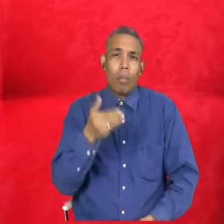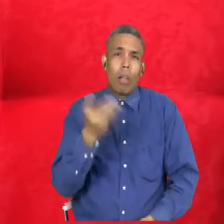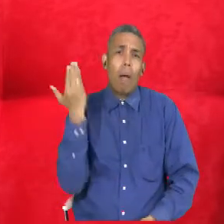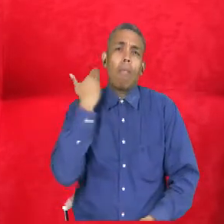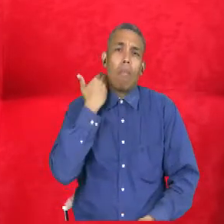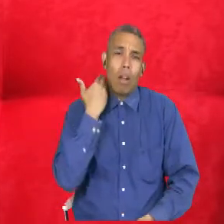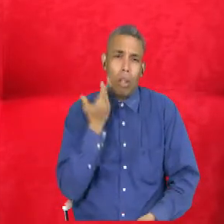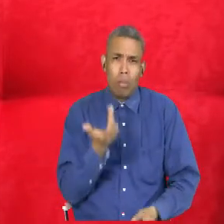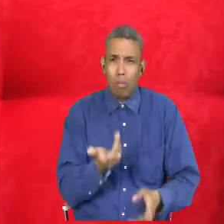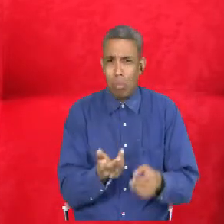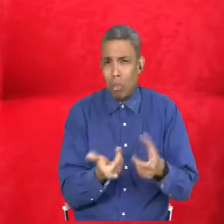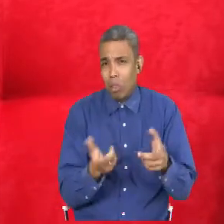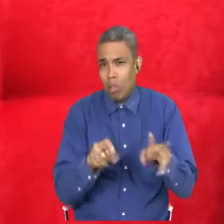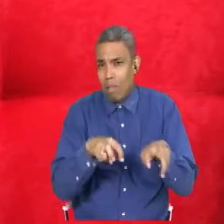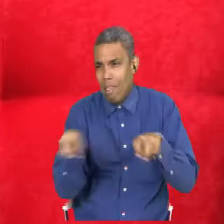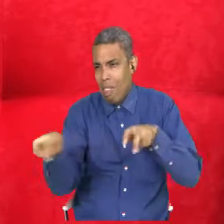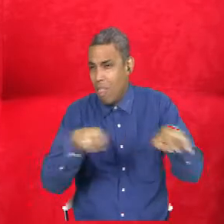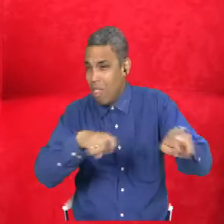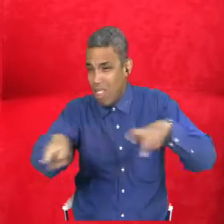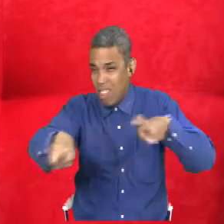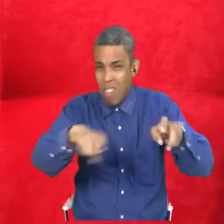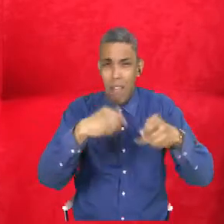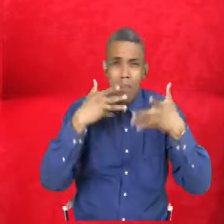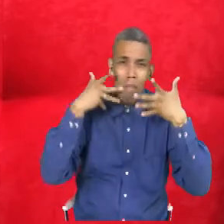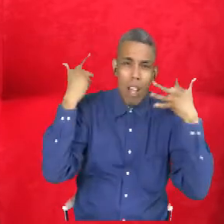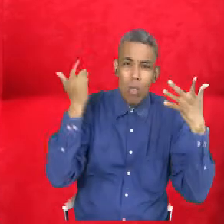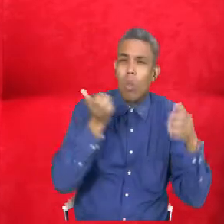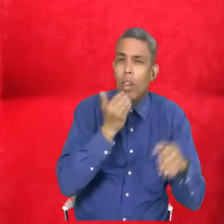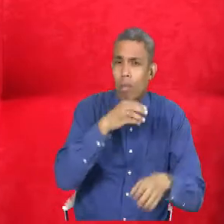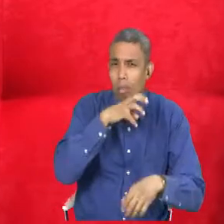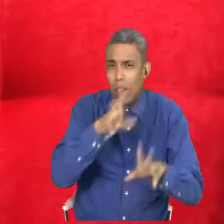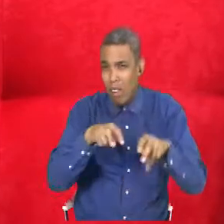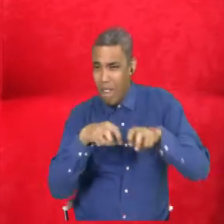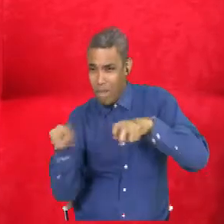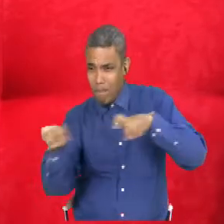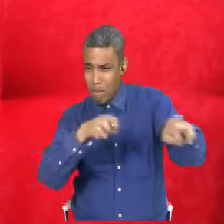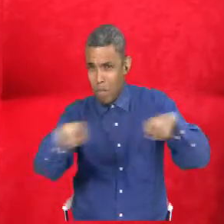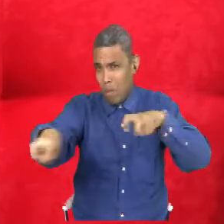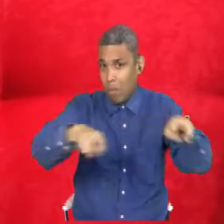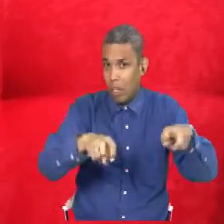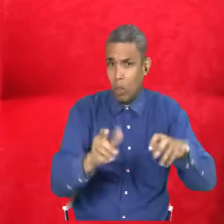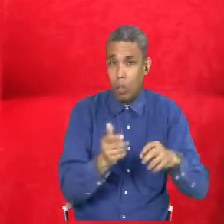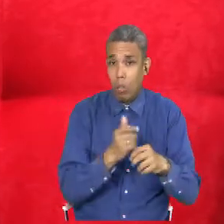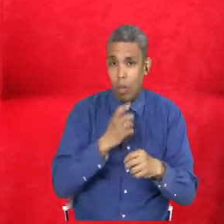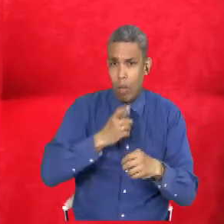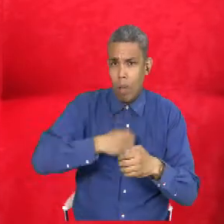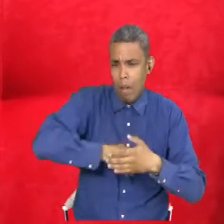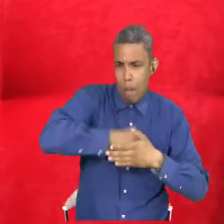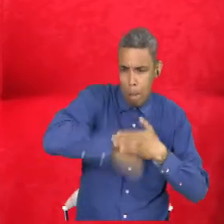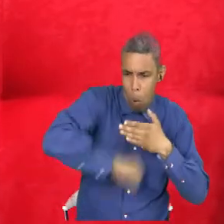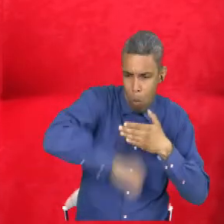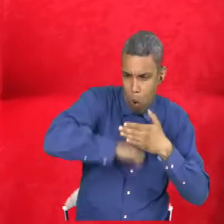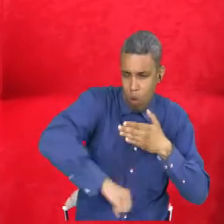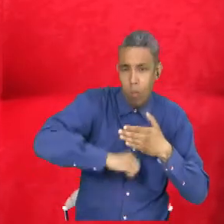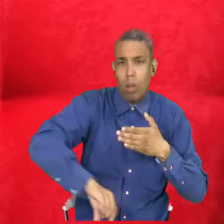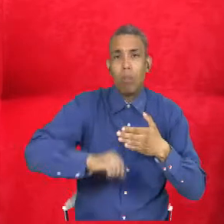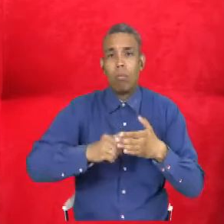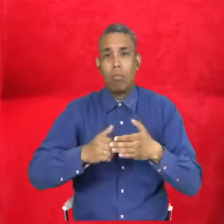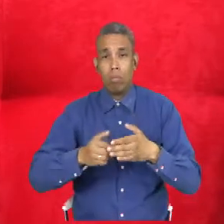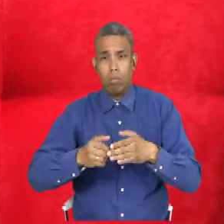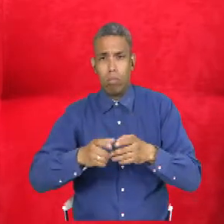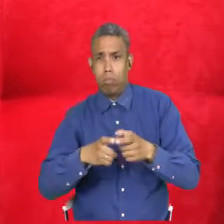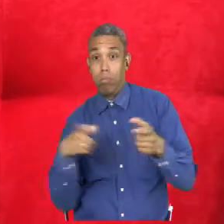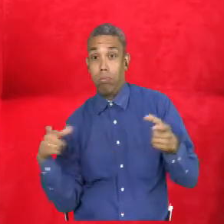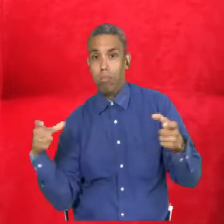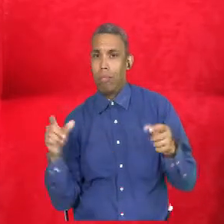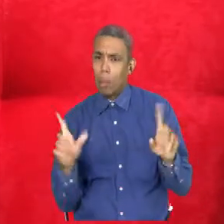ve mucho animal abandonado, se ve mucho animal sin hogar. Entonces nosotros hacemos unas campañas que van en pro